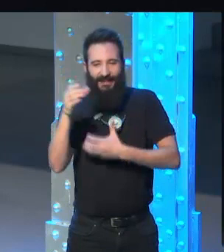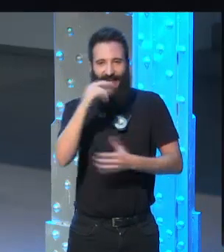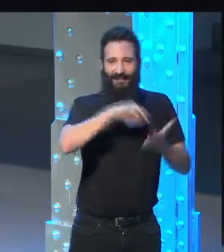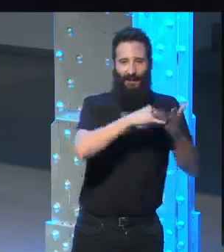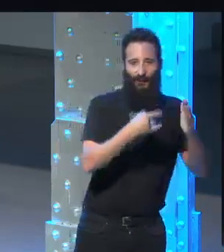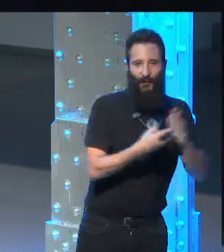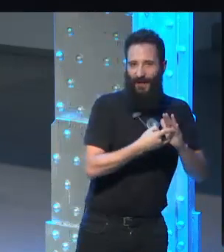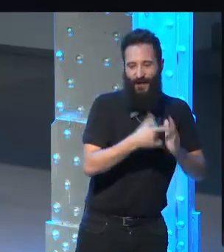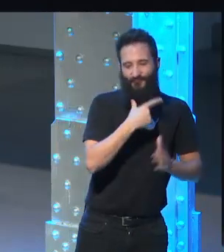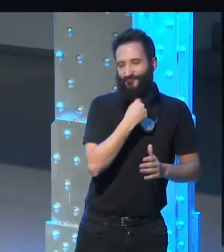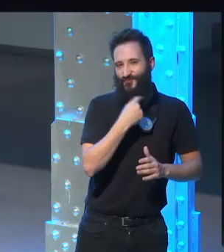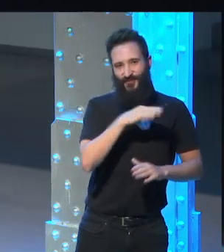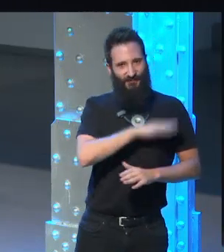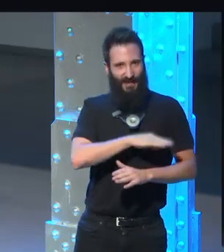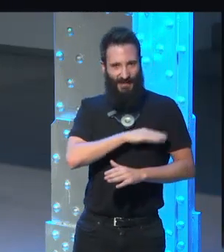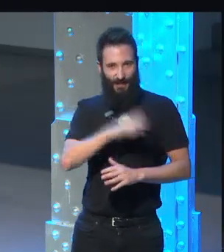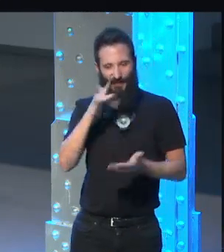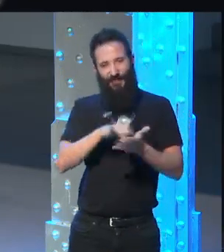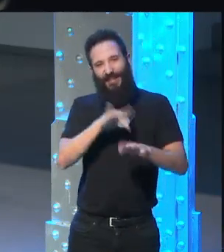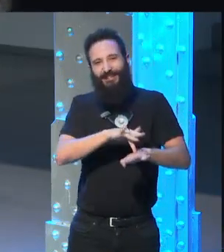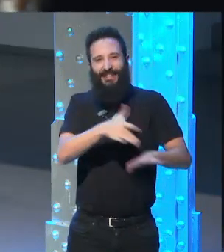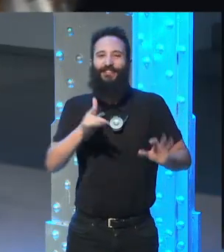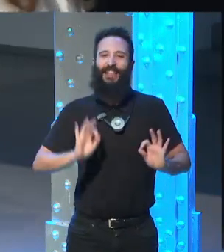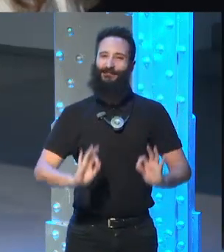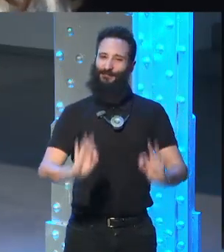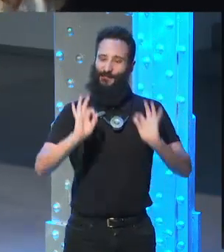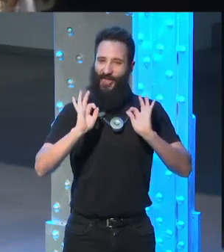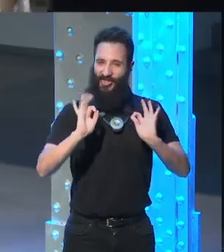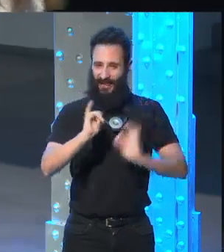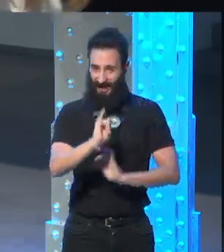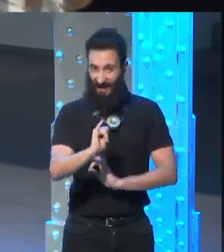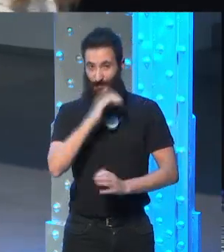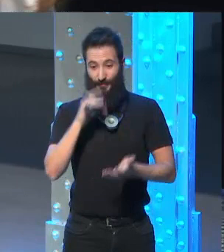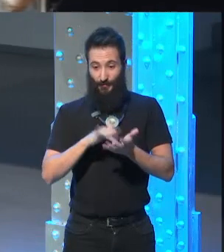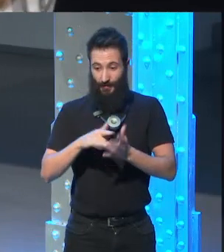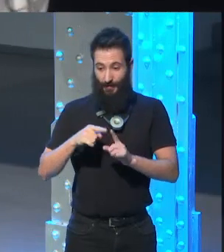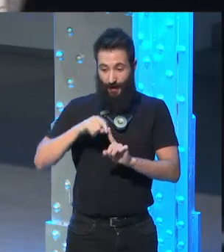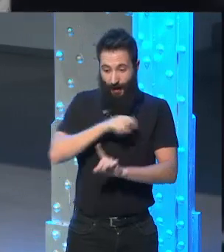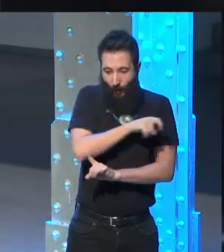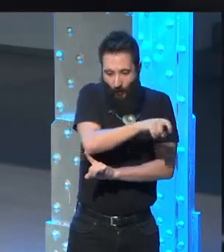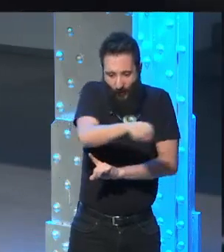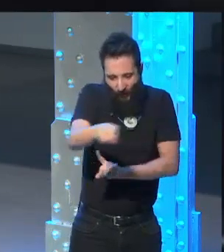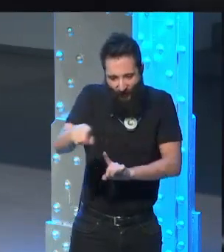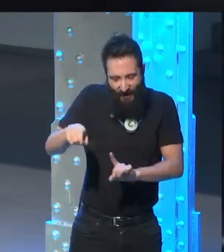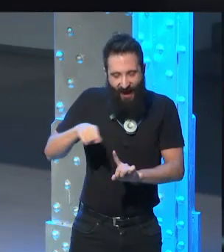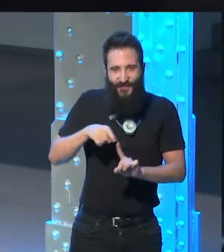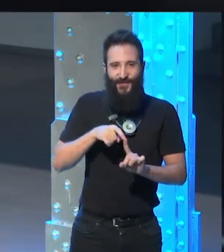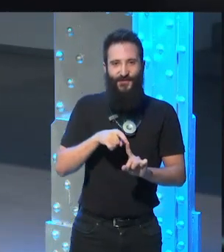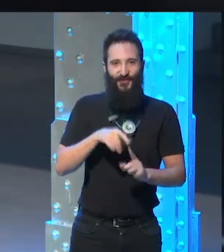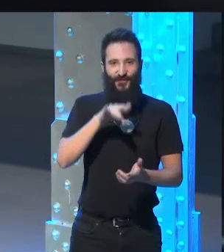tecnología. Con eso tienen una especial sensibilidad. Y si a lo largo del año vais a encontrar